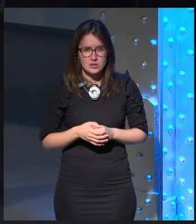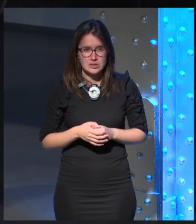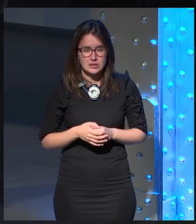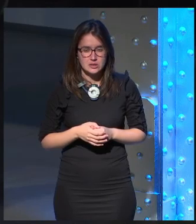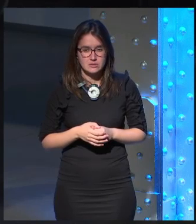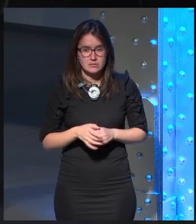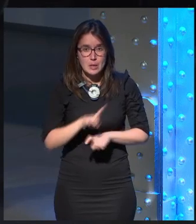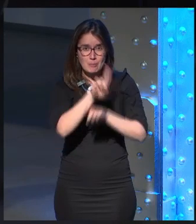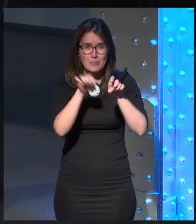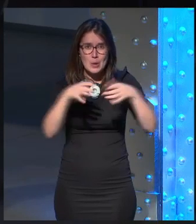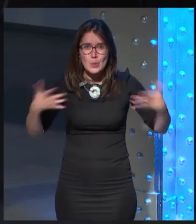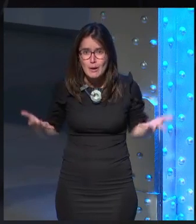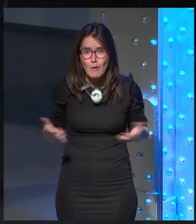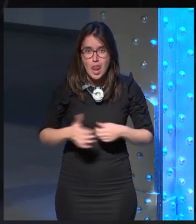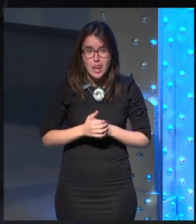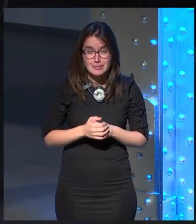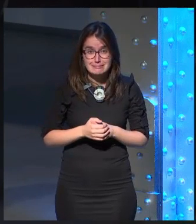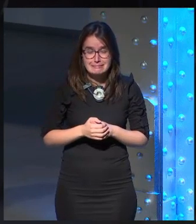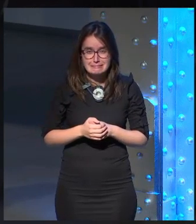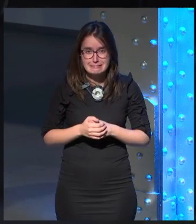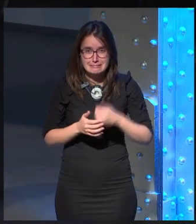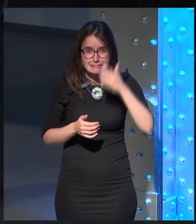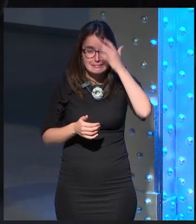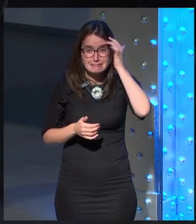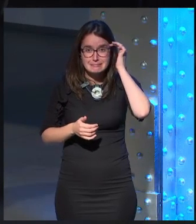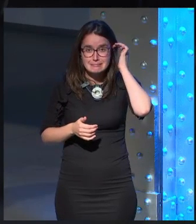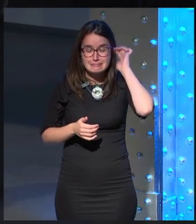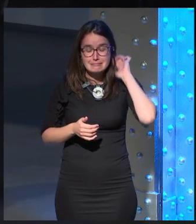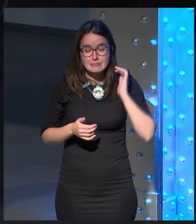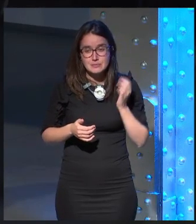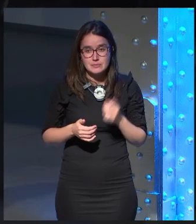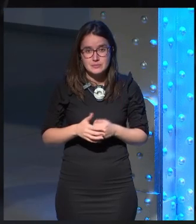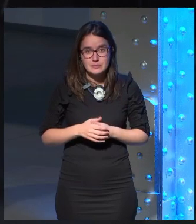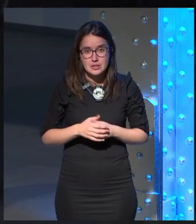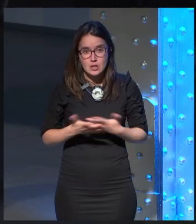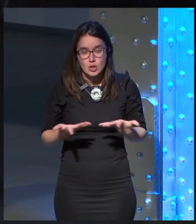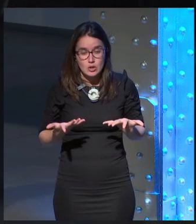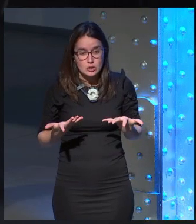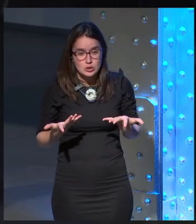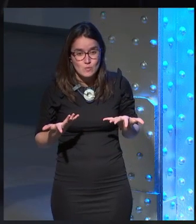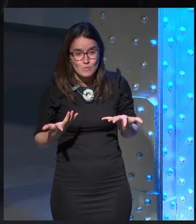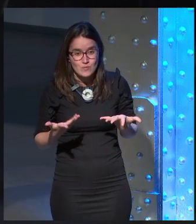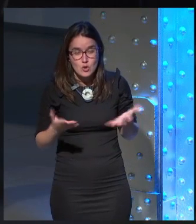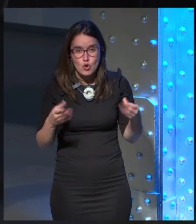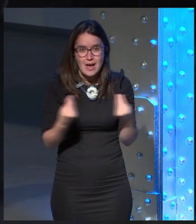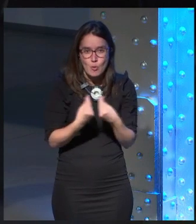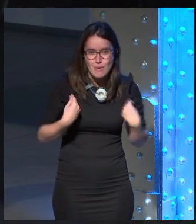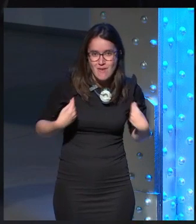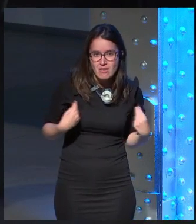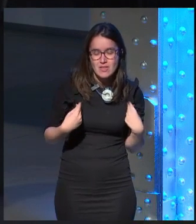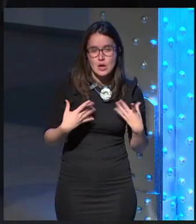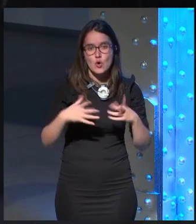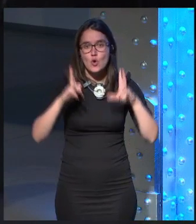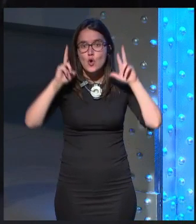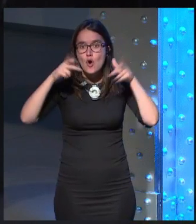So what is the question? ¿Y cuál es la pregunta? ¿Por qué? Usted lo notó con la convivencia con el resto